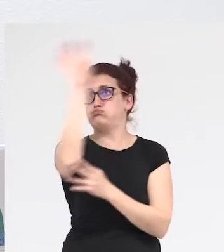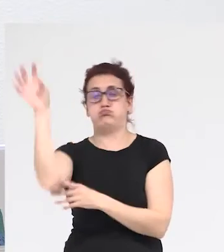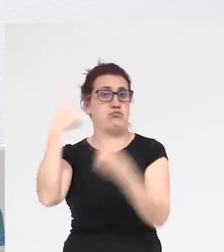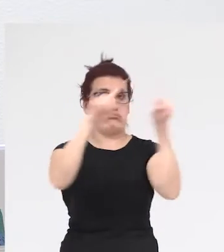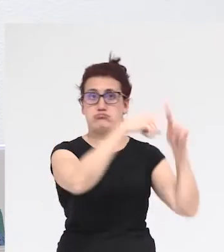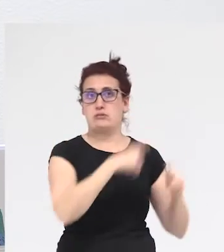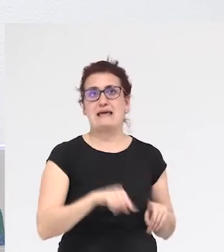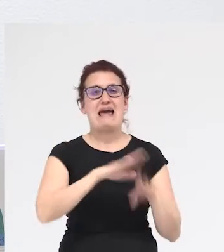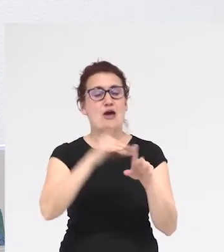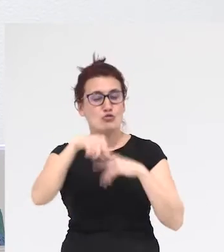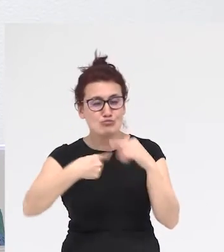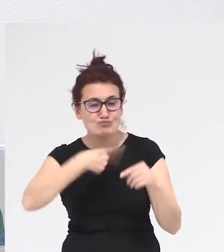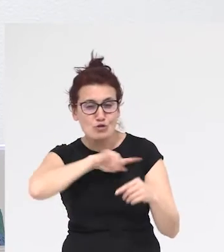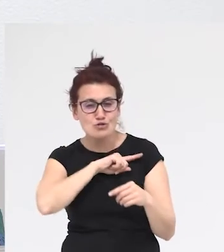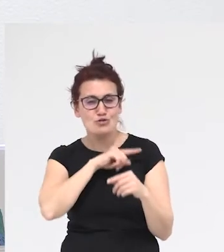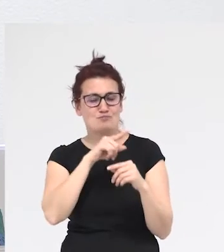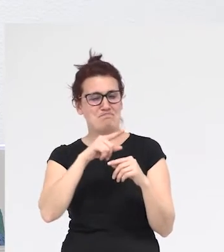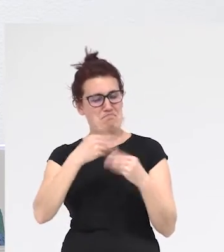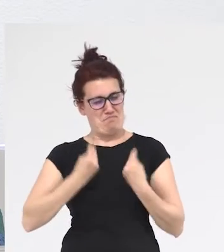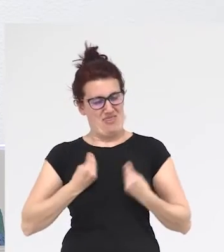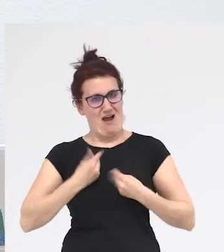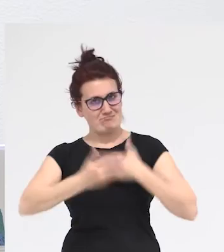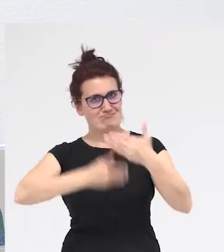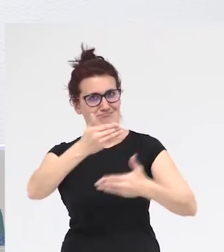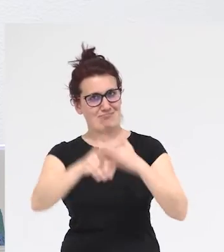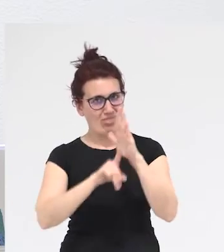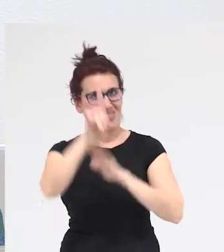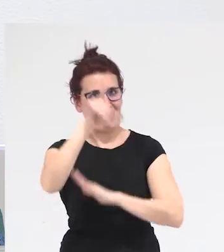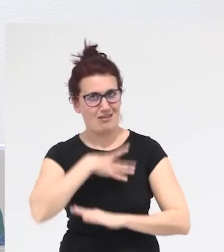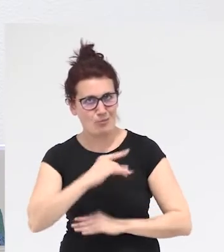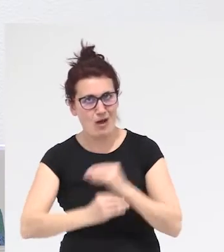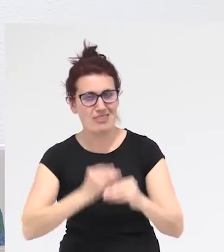hacemos más posible la vida, ¿no? Finalmente, creo que a través